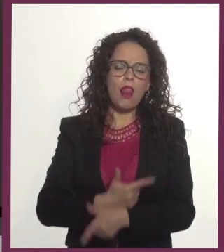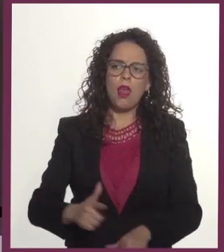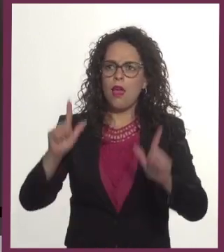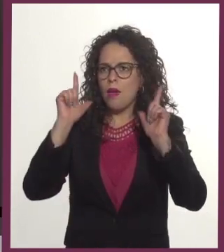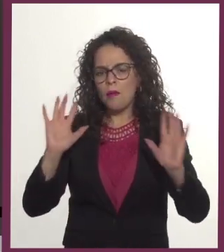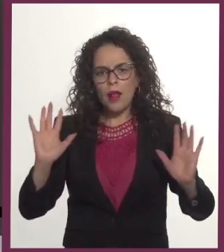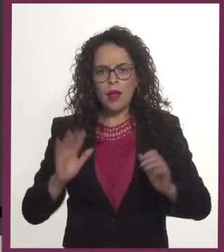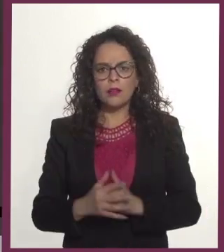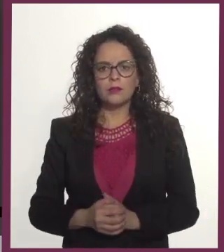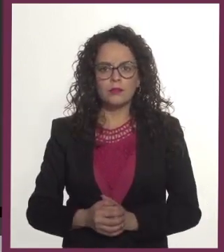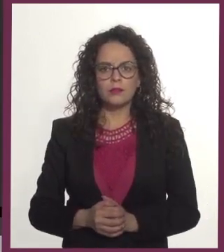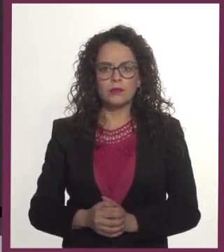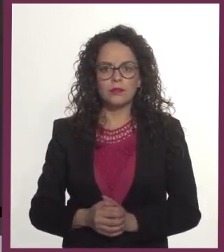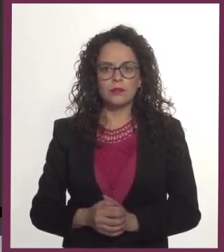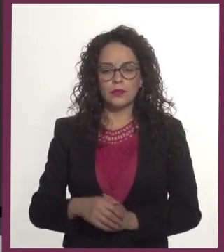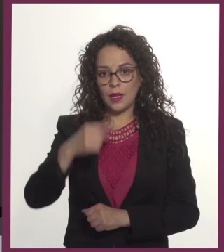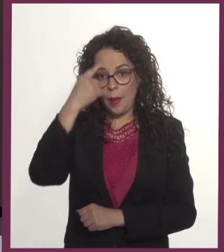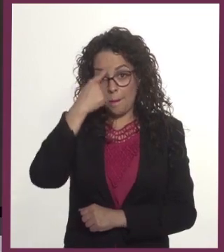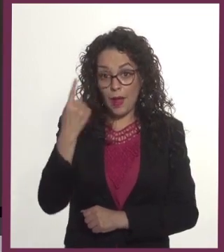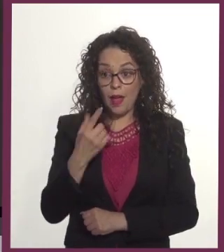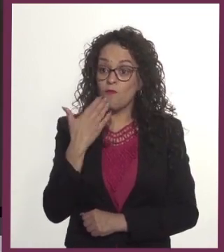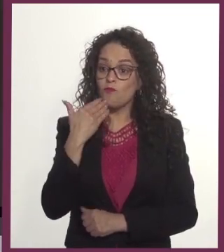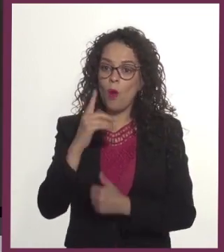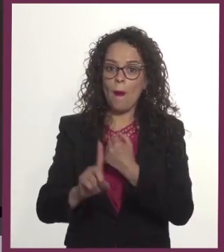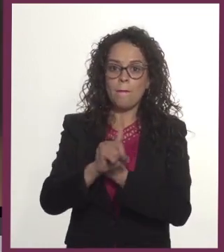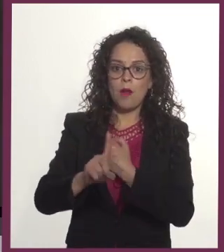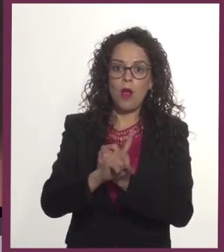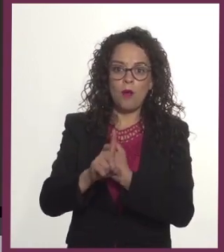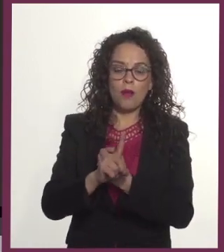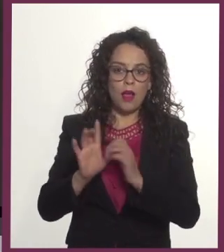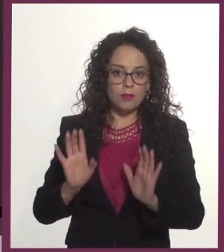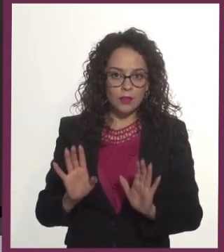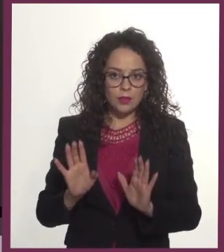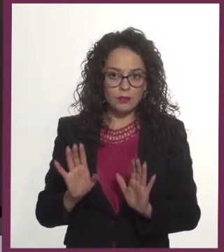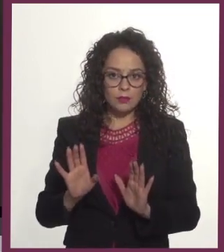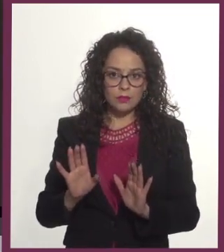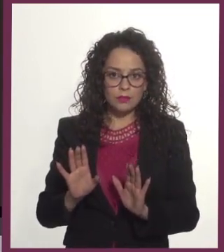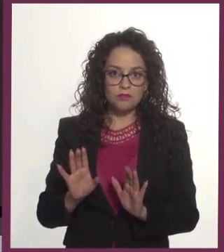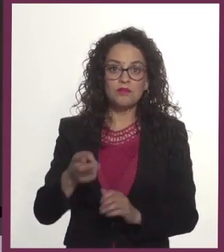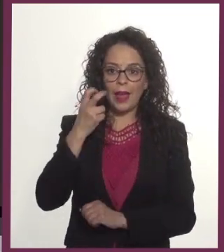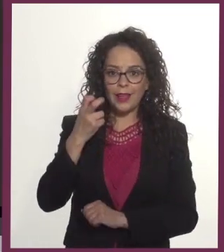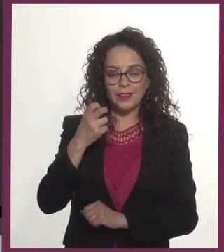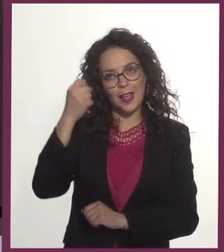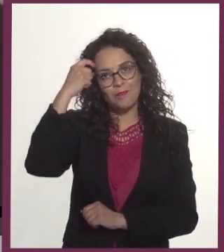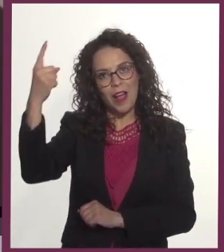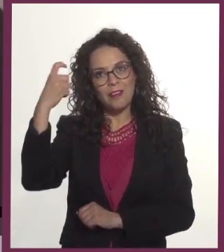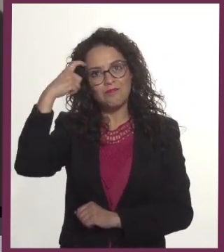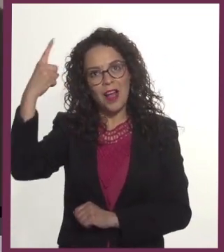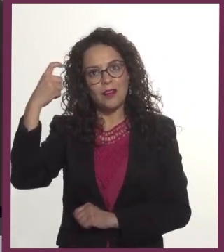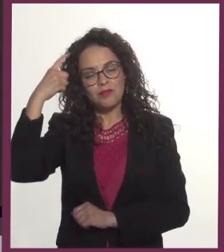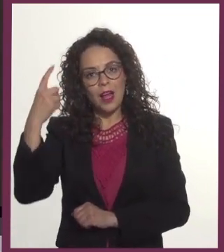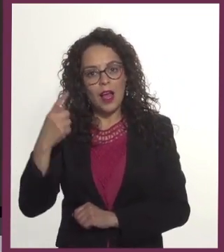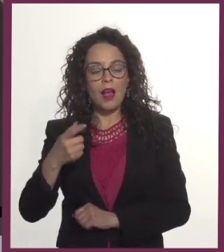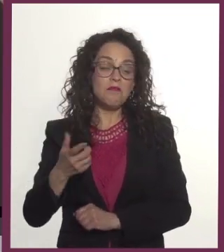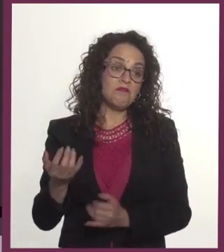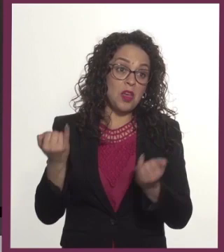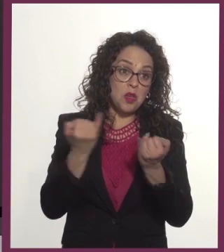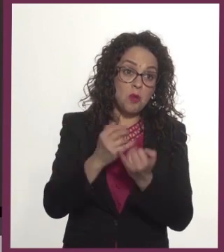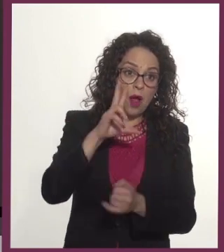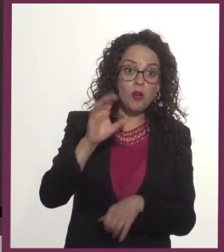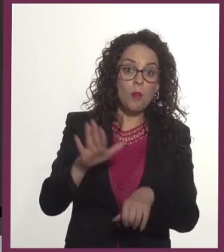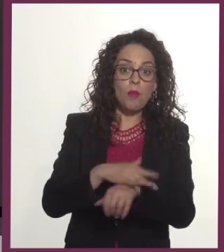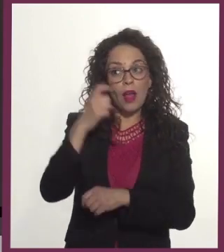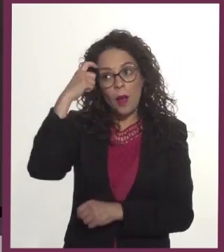que sean los mejores en este concurso. Ya están mis 4 versos. Pongo un ritmo de uso libre, según me dijeron Hugo y